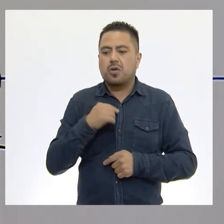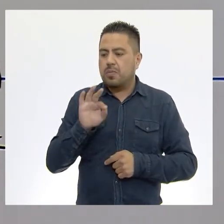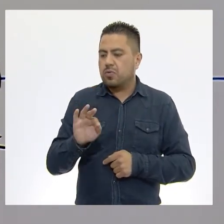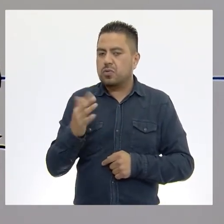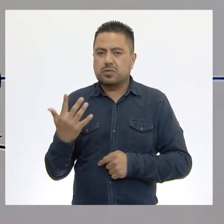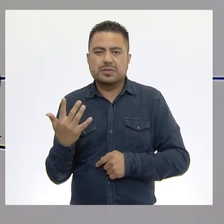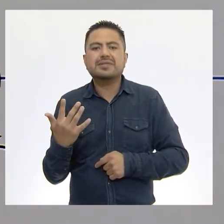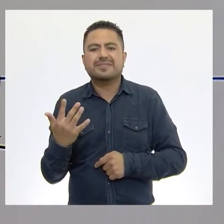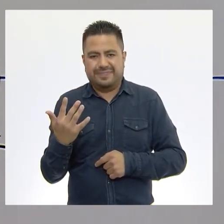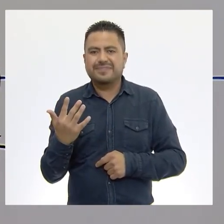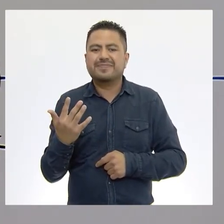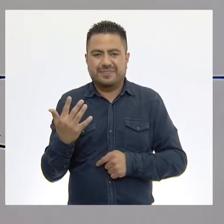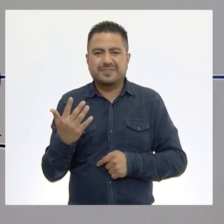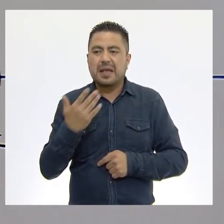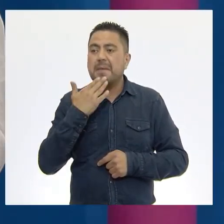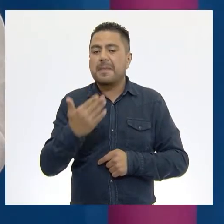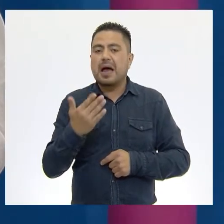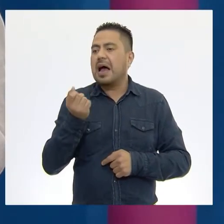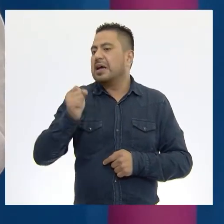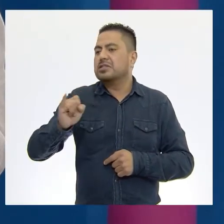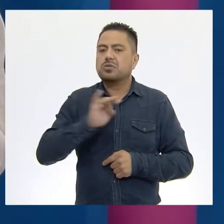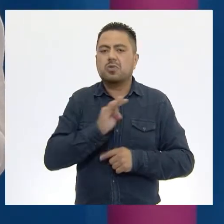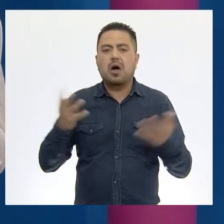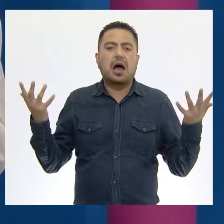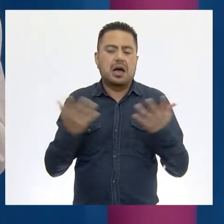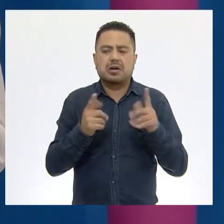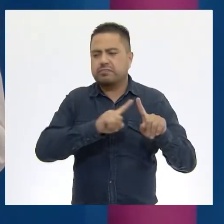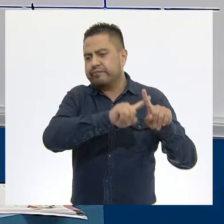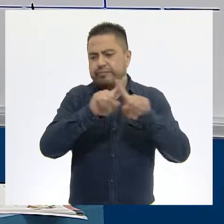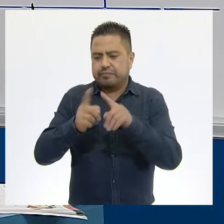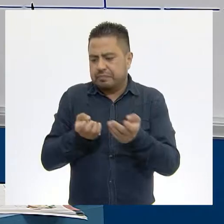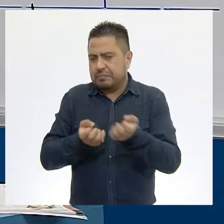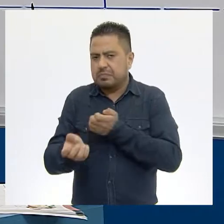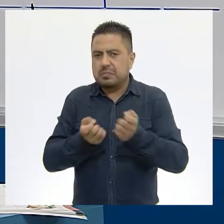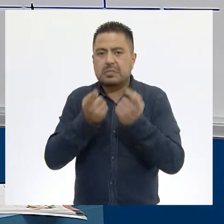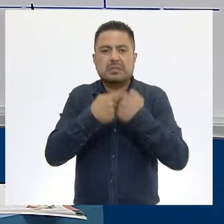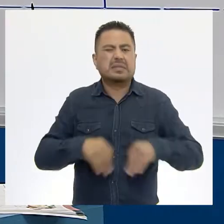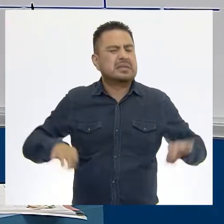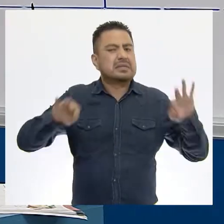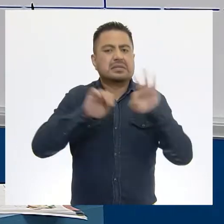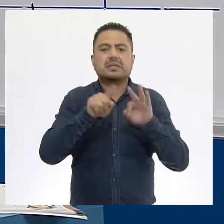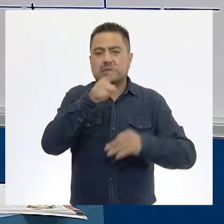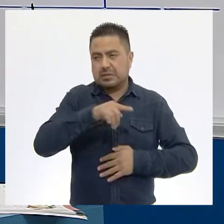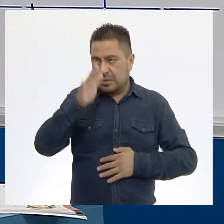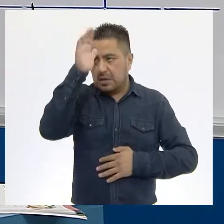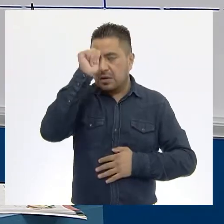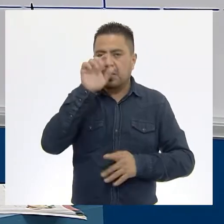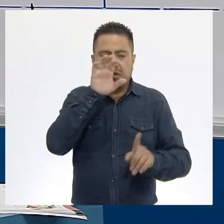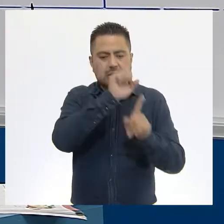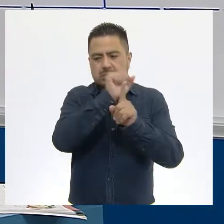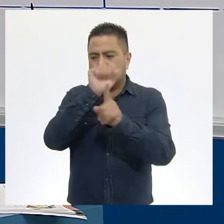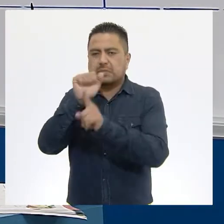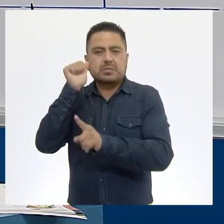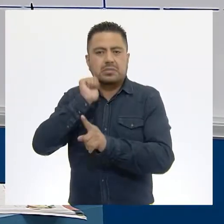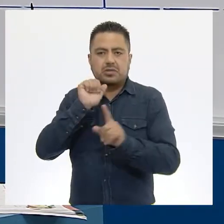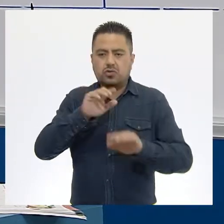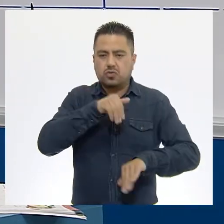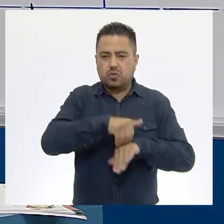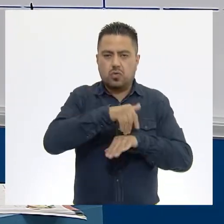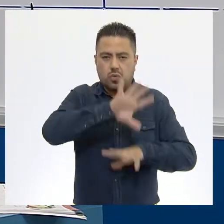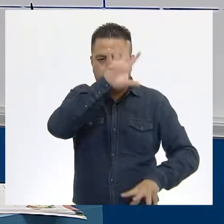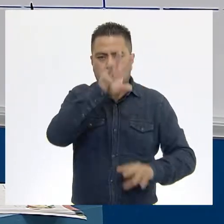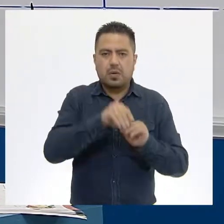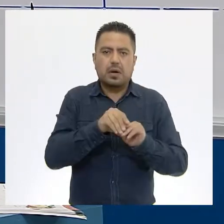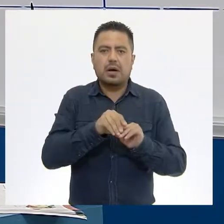0.5. Muy bien. Así podrían estar haciendo también diversos ejercicios. Lo importante, recuerden, es ubicar siempre el entero.